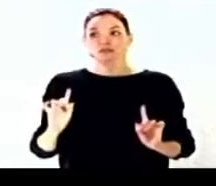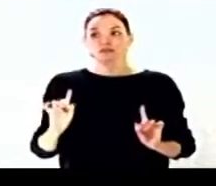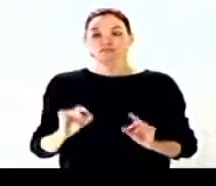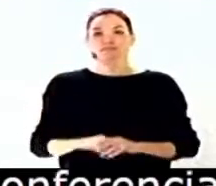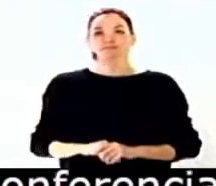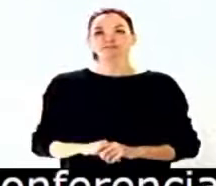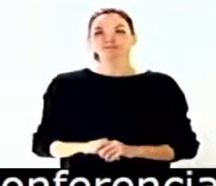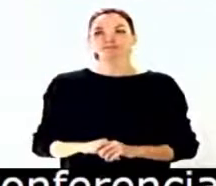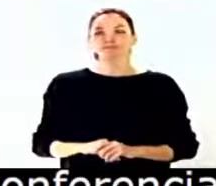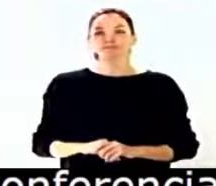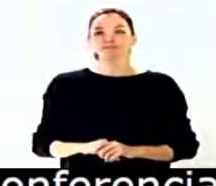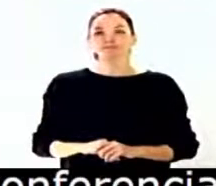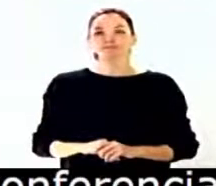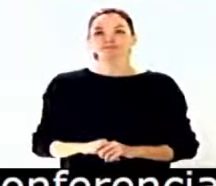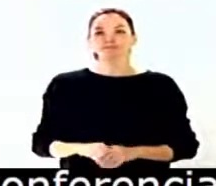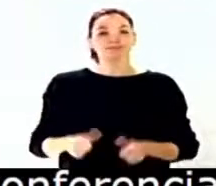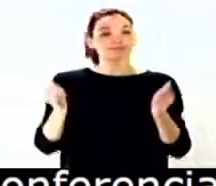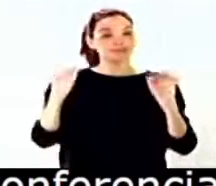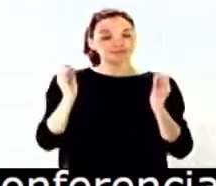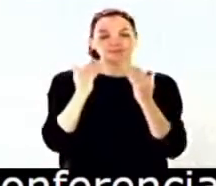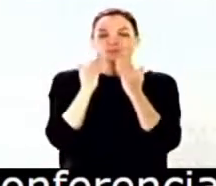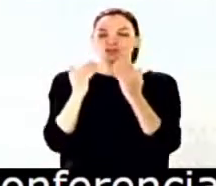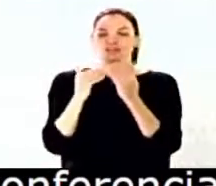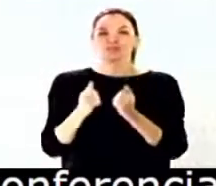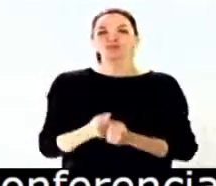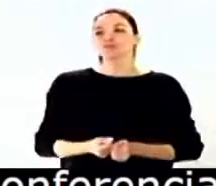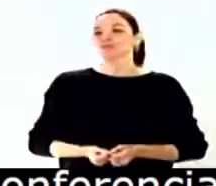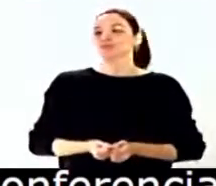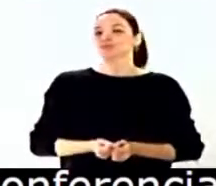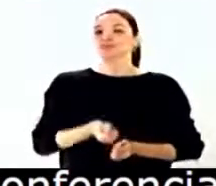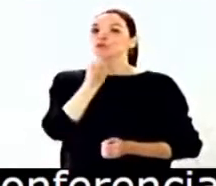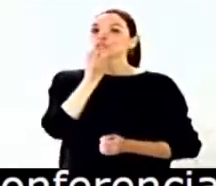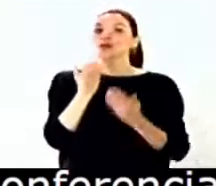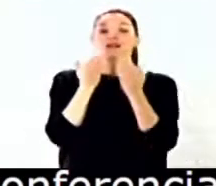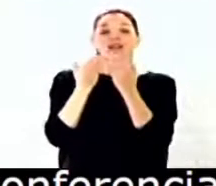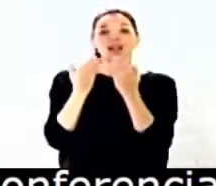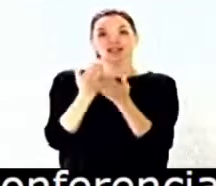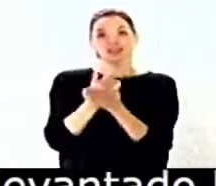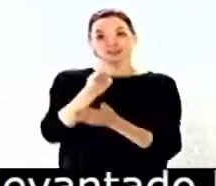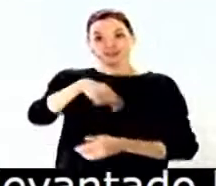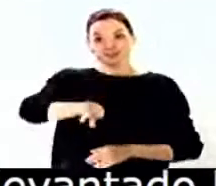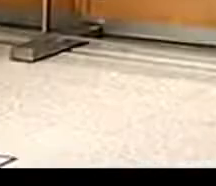Pues si no hay nada más, muchas gracias. Muy bien, muchísimas gracias.